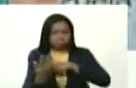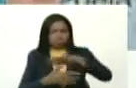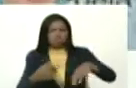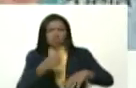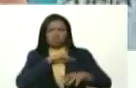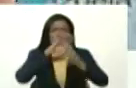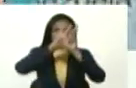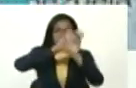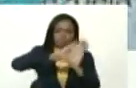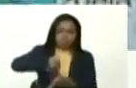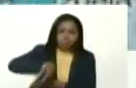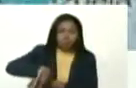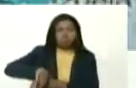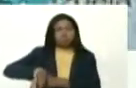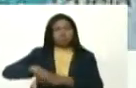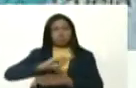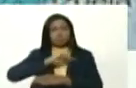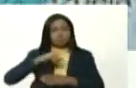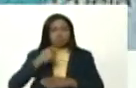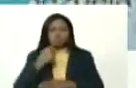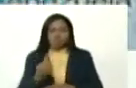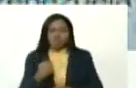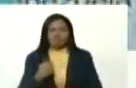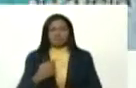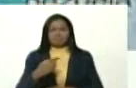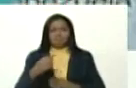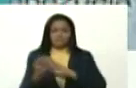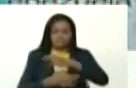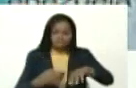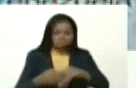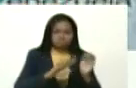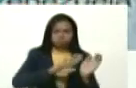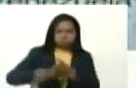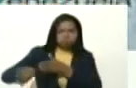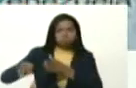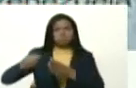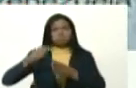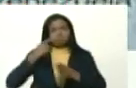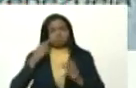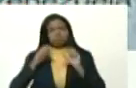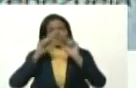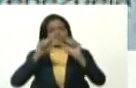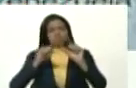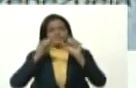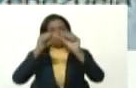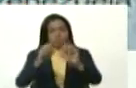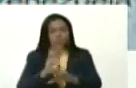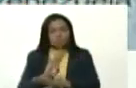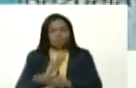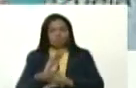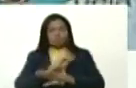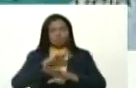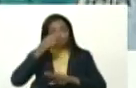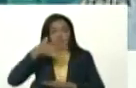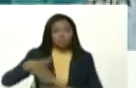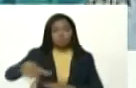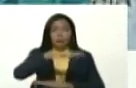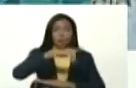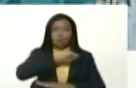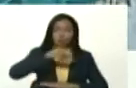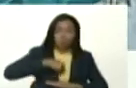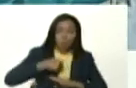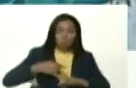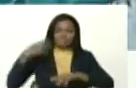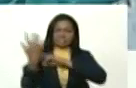derrotamos. Más temprano que tarde, dije. Pero vamos a avanzar en protección del pueblo. Y mientras hacían